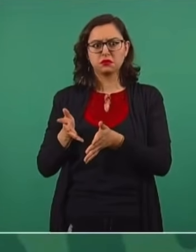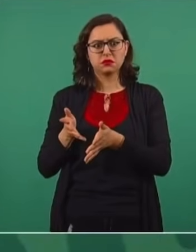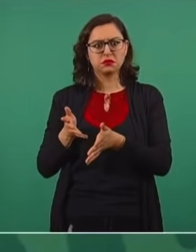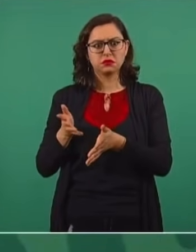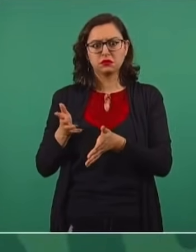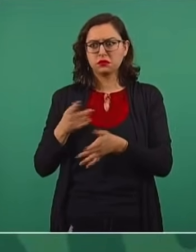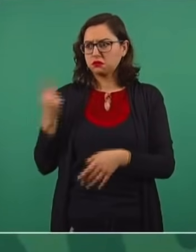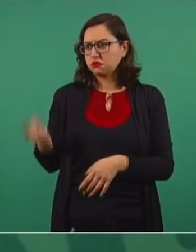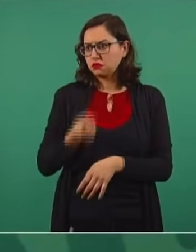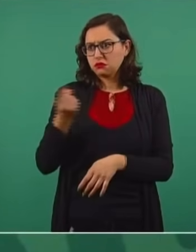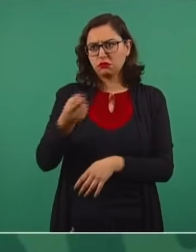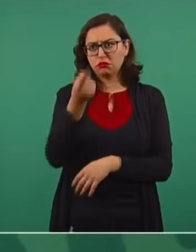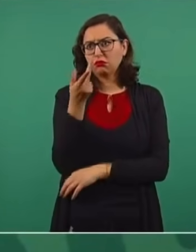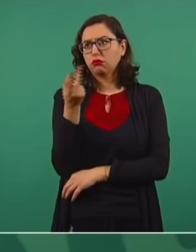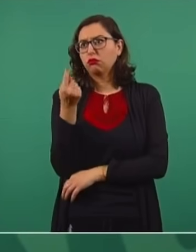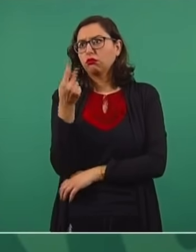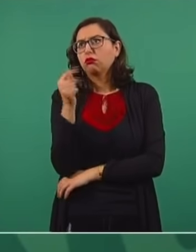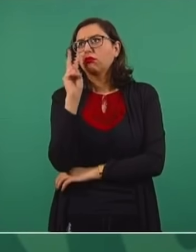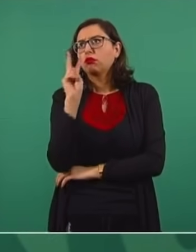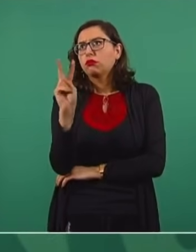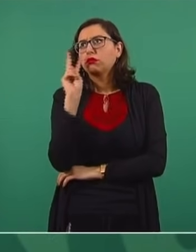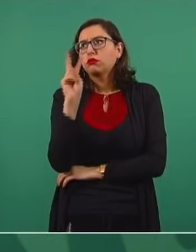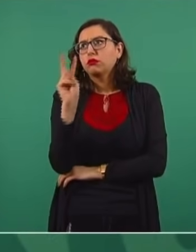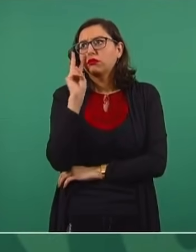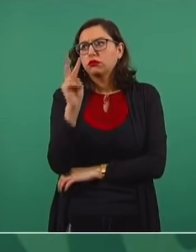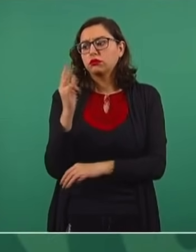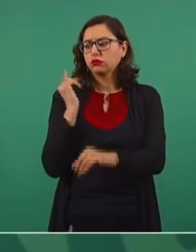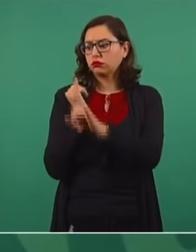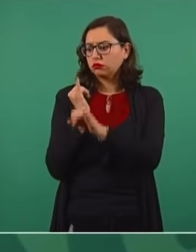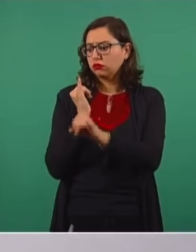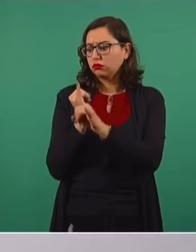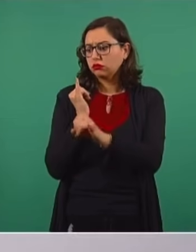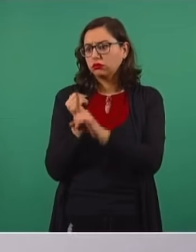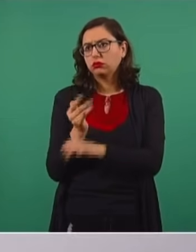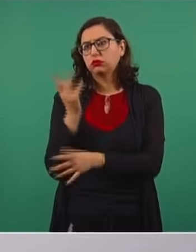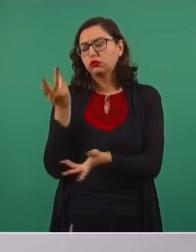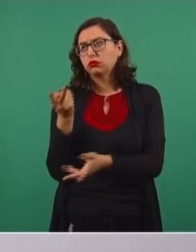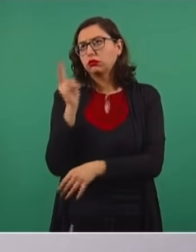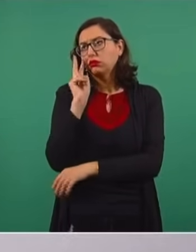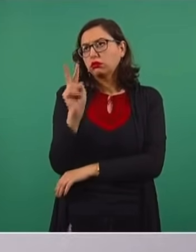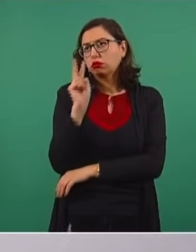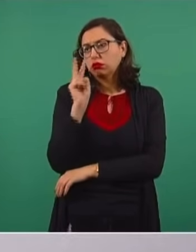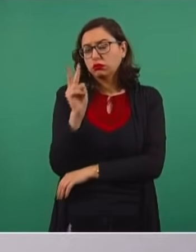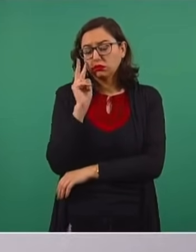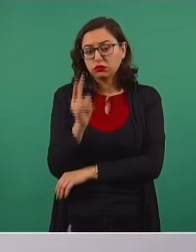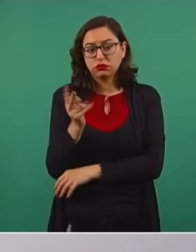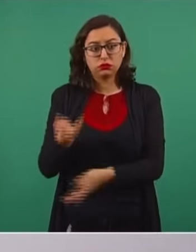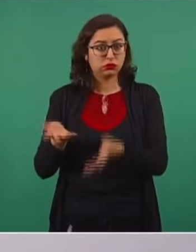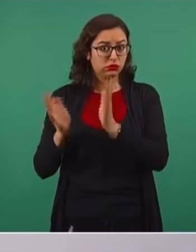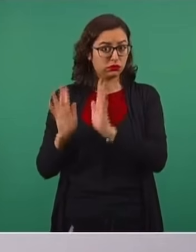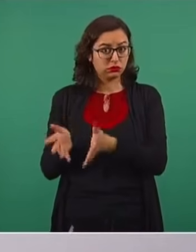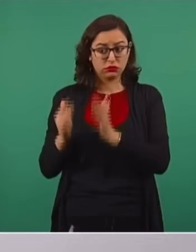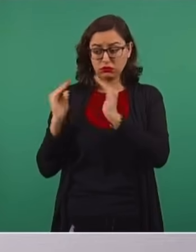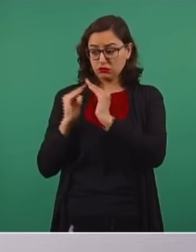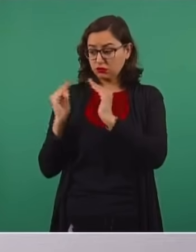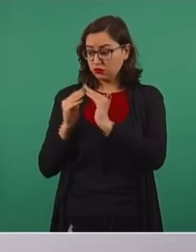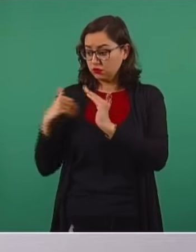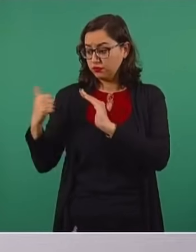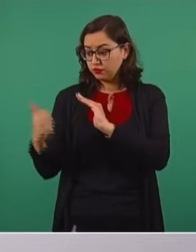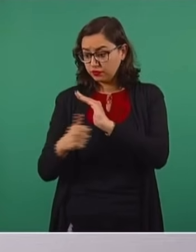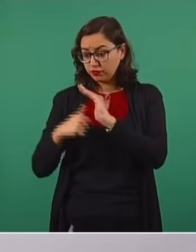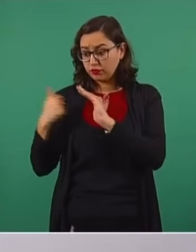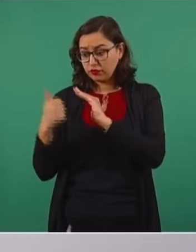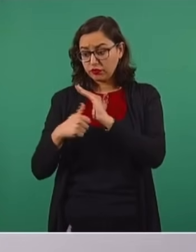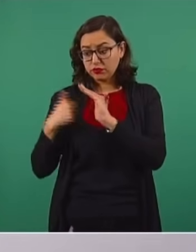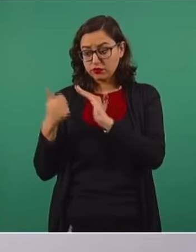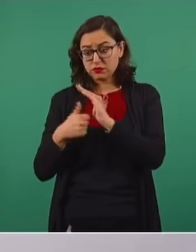frente al televisor o al internet o recibiendo las clases en